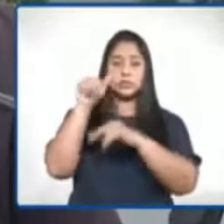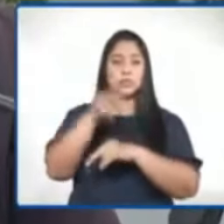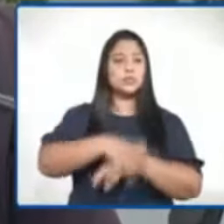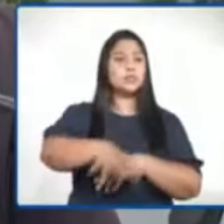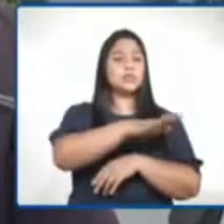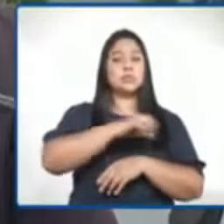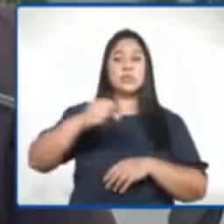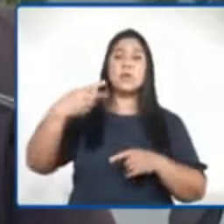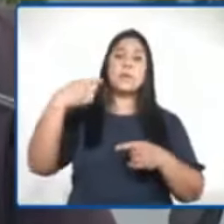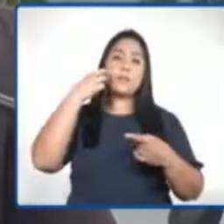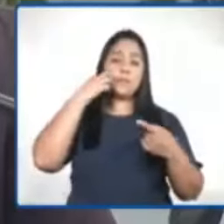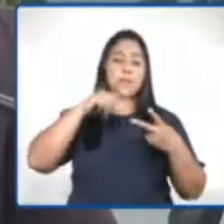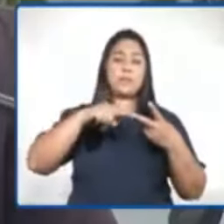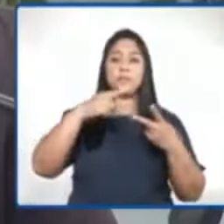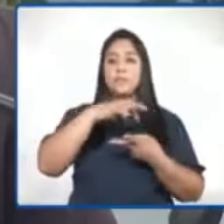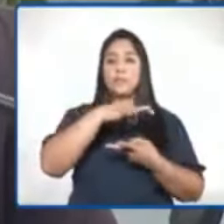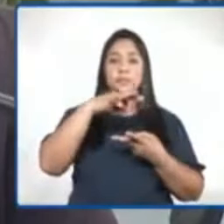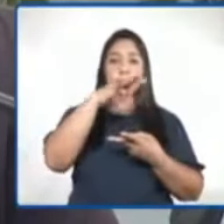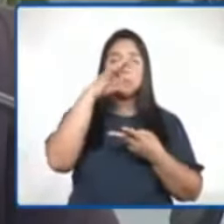Trinidad, Padre, Hijo y Espíritu Santo.